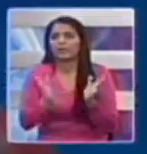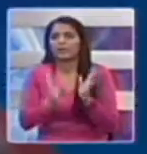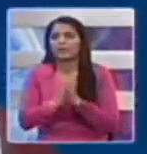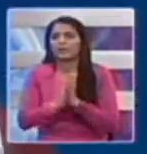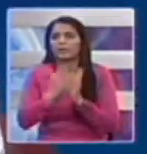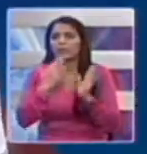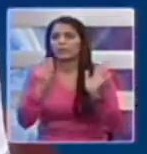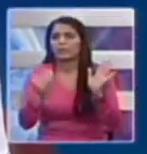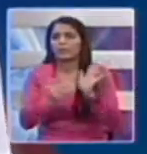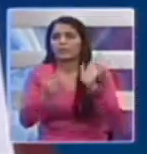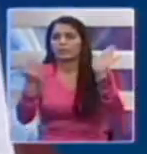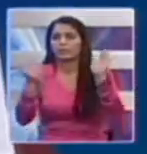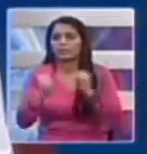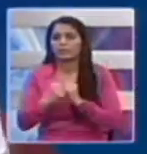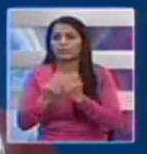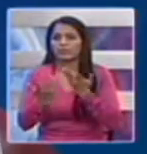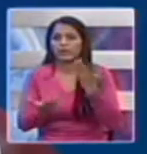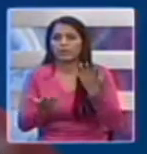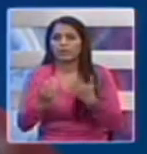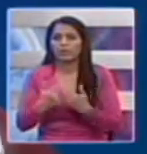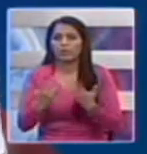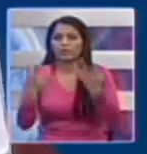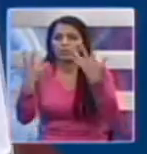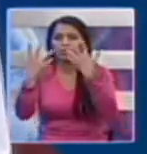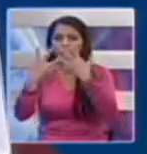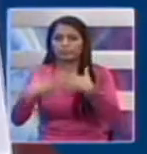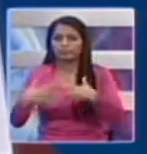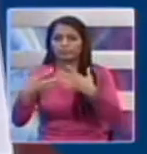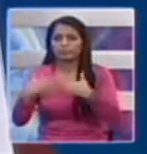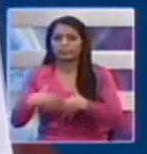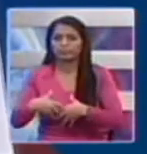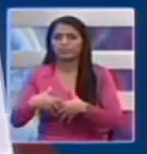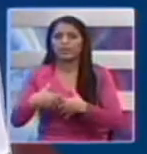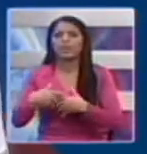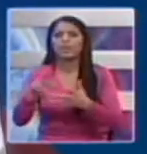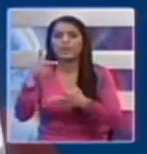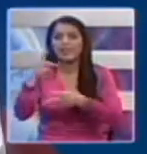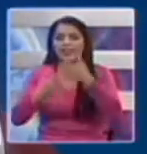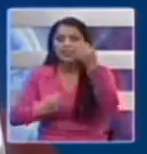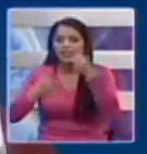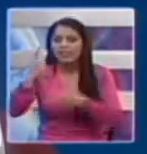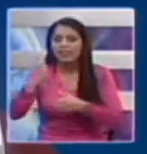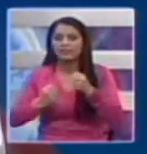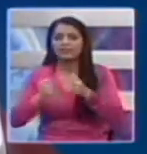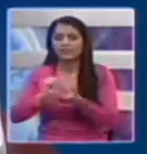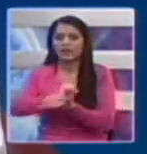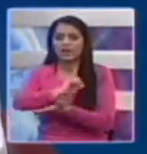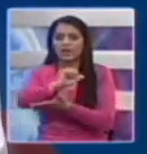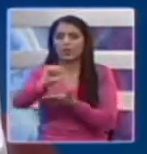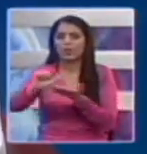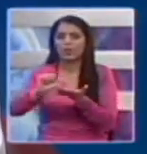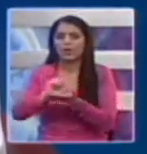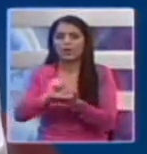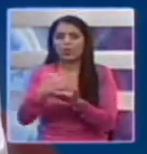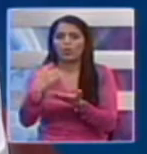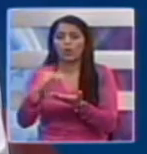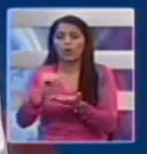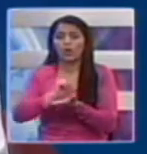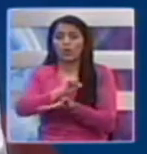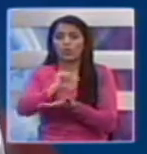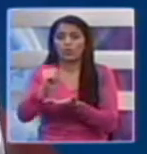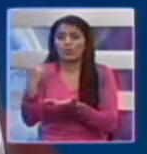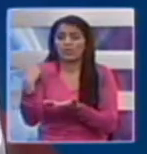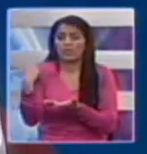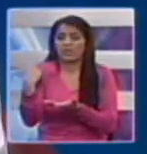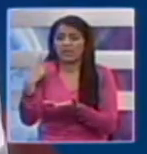una mega planta procesadora de leche en la provincia de Azuay. Azuay es la provincia que más